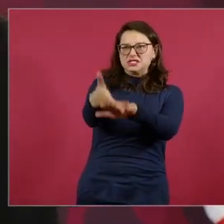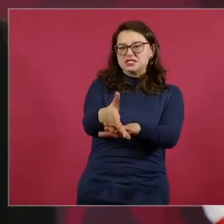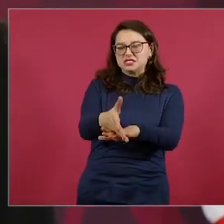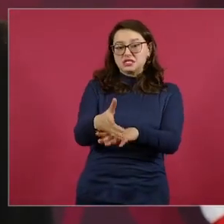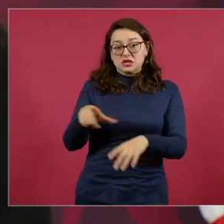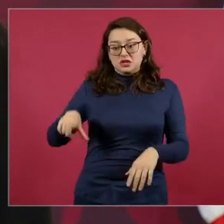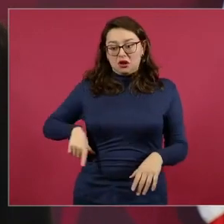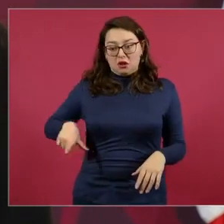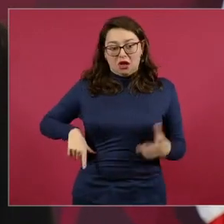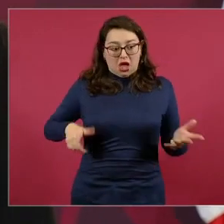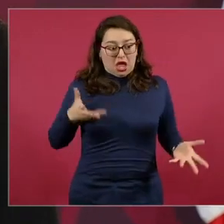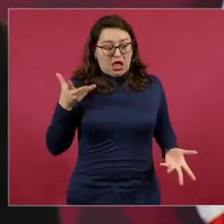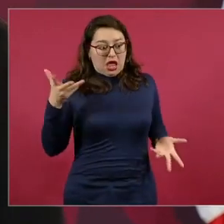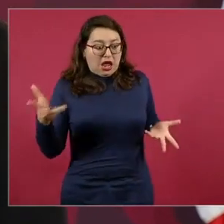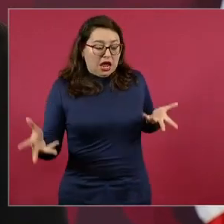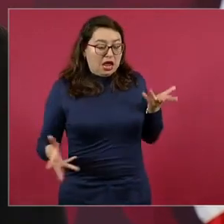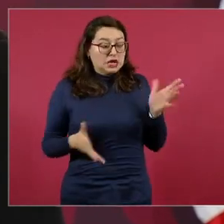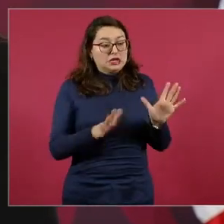jugosos.